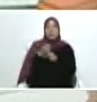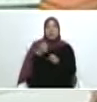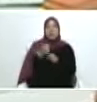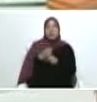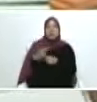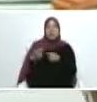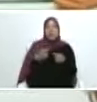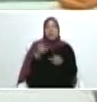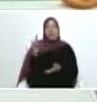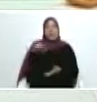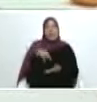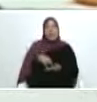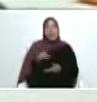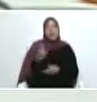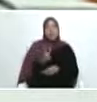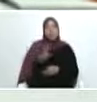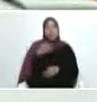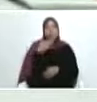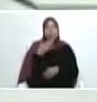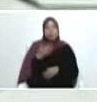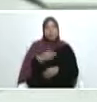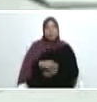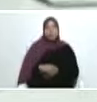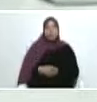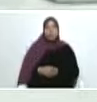batalla que ha dado el pueblo de Venezuela.